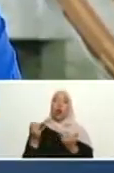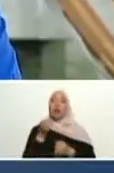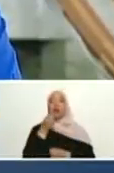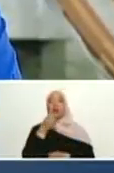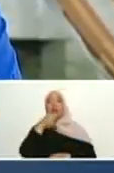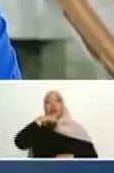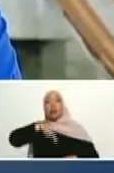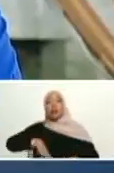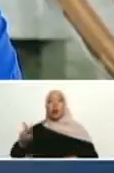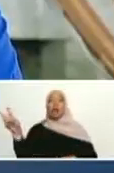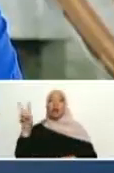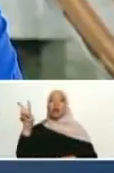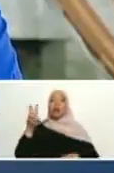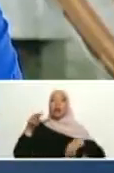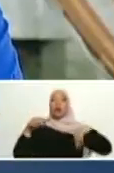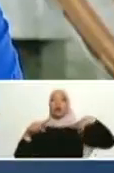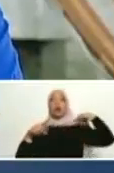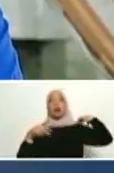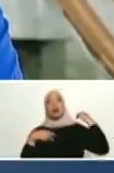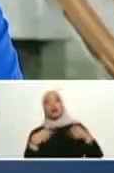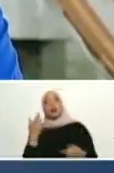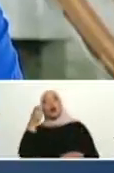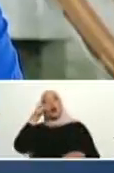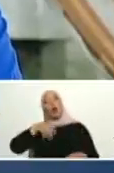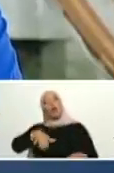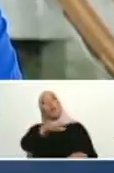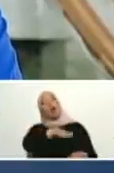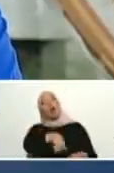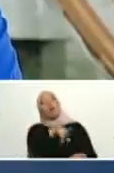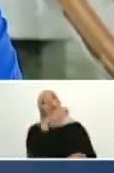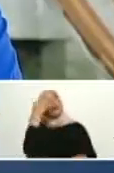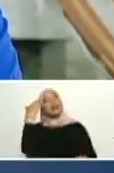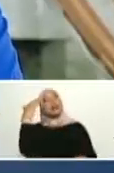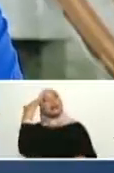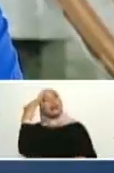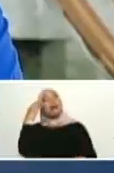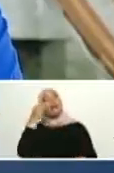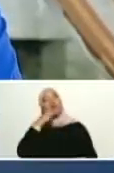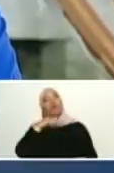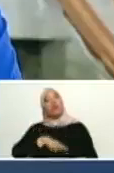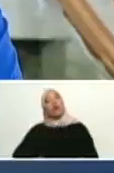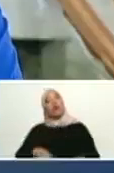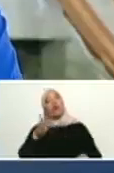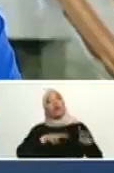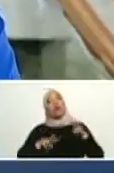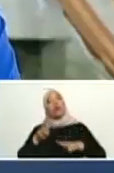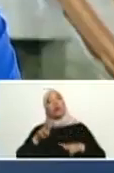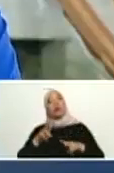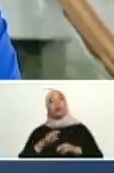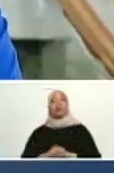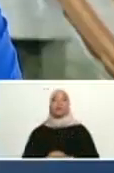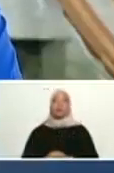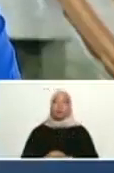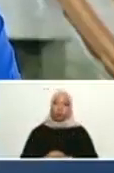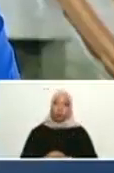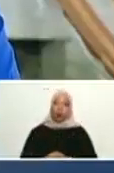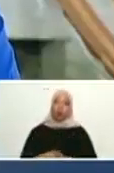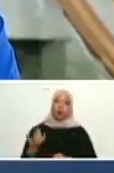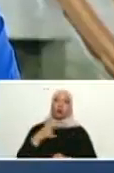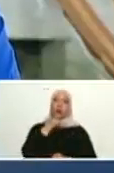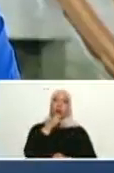dijo: aquel pueblo que conoce su historia está destinado a la grandeza, así